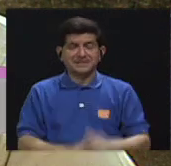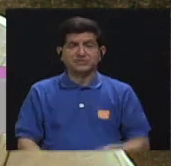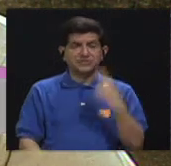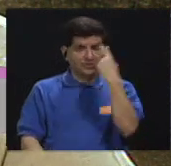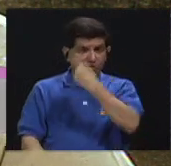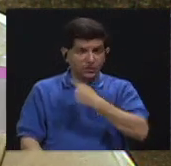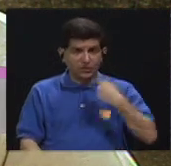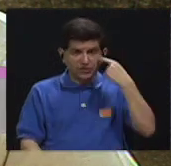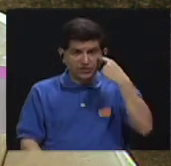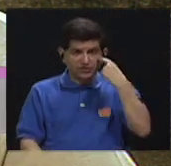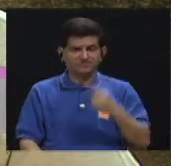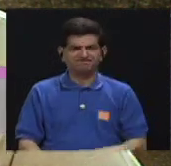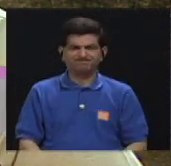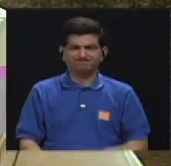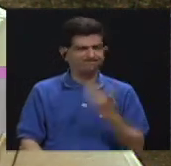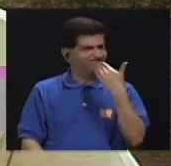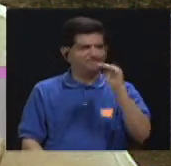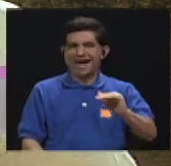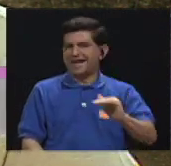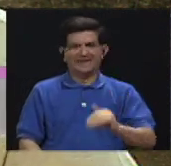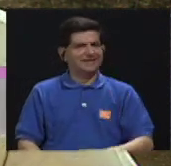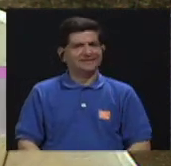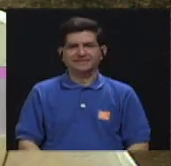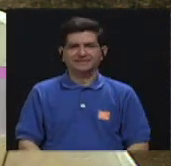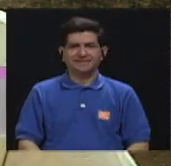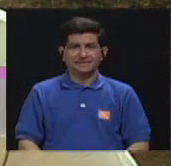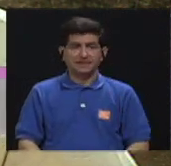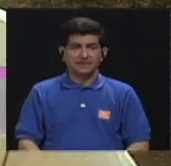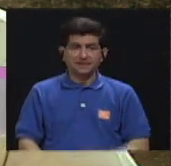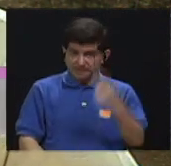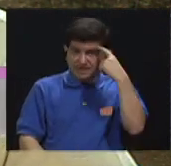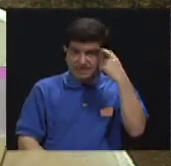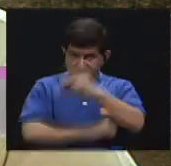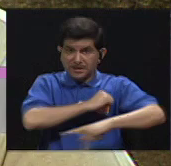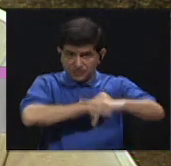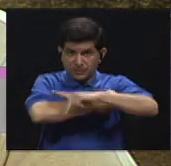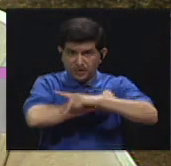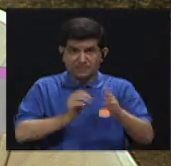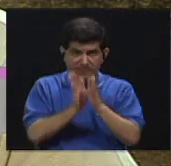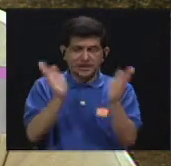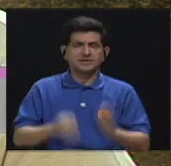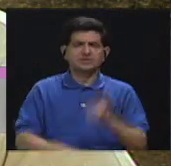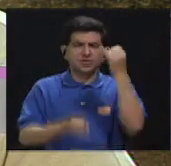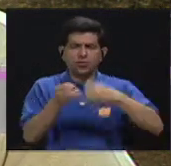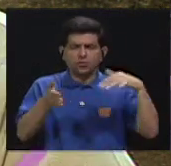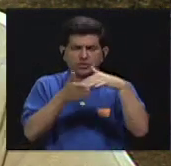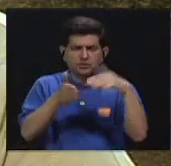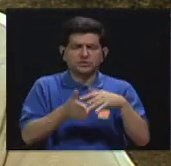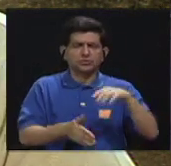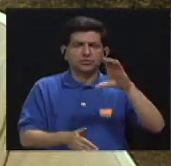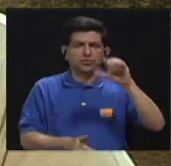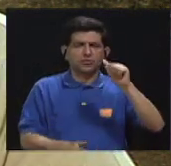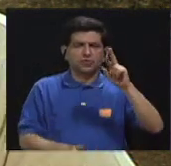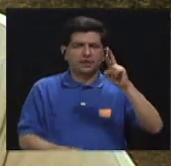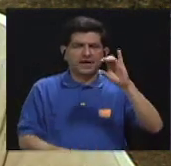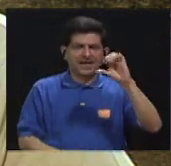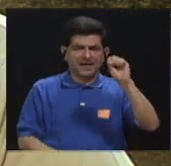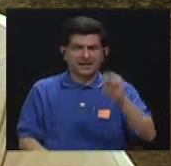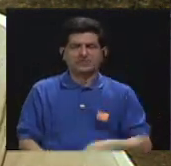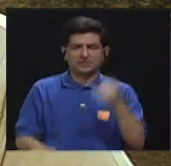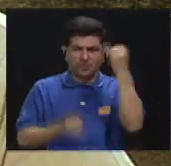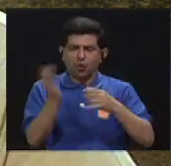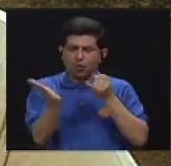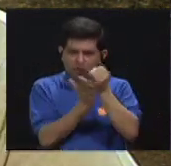está un poco mal, en realidad a nivel nacional. El último estudio de caries que tenemos nosotros a nivel de la Universidad de Costa Rica, la